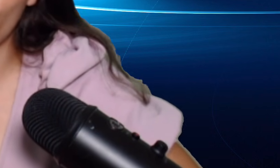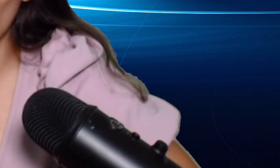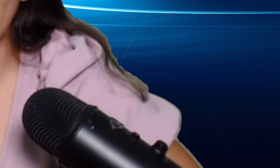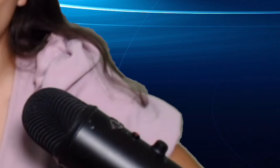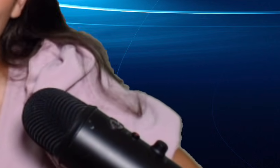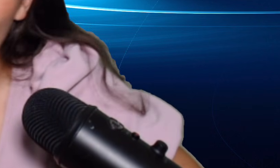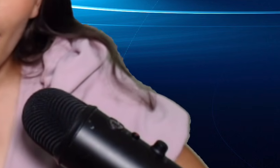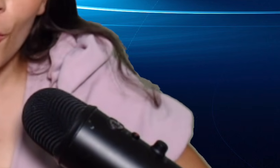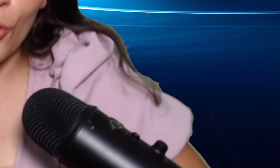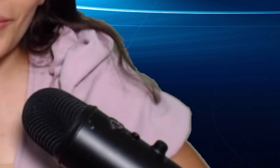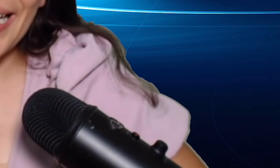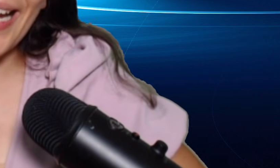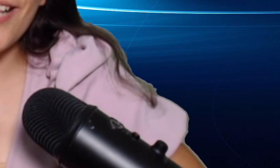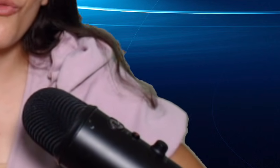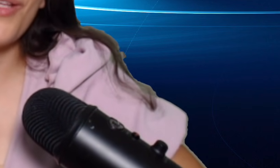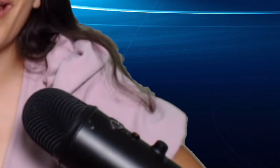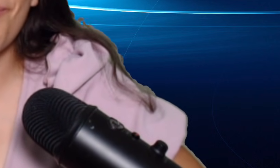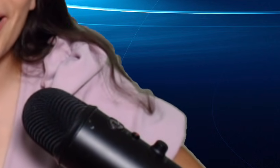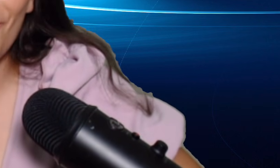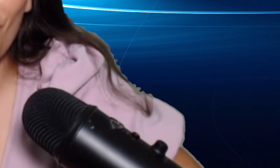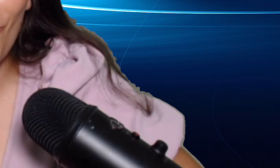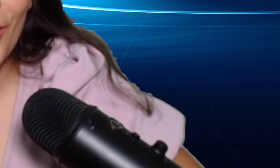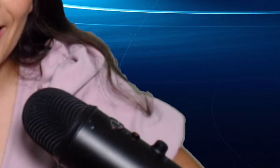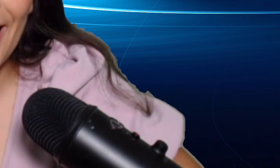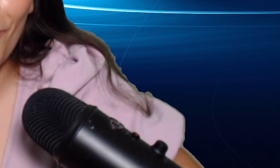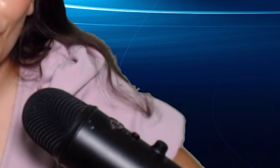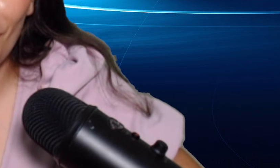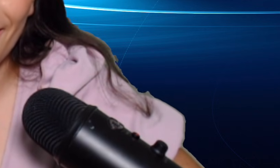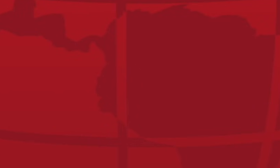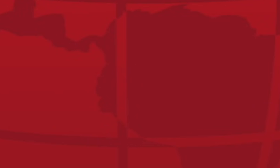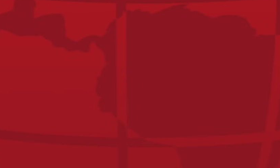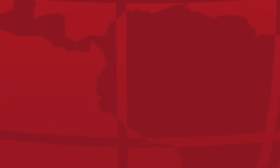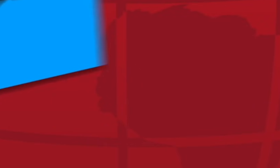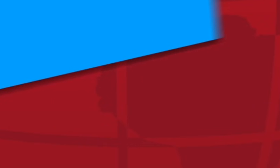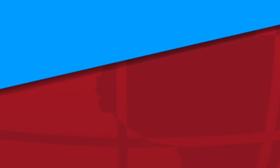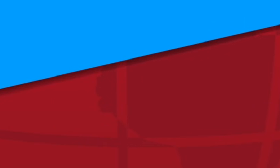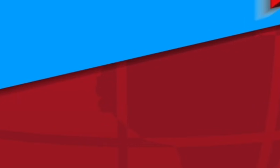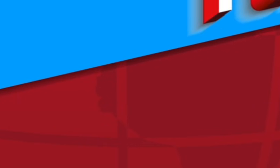familia, si les gustó ya lo saben. Suscríbanse al canal, soy Fátima Ramírez y nos vemos hasta la próxima.